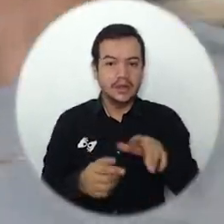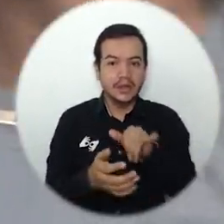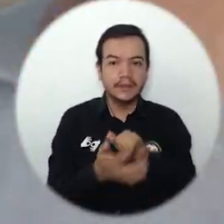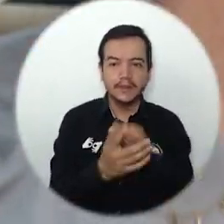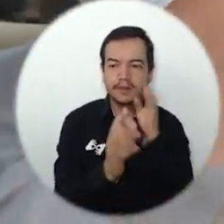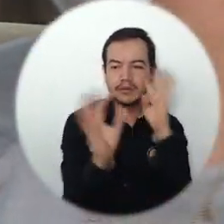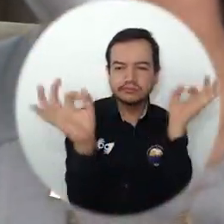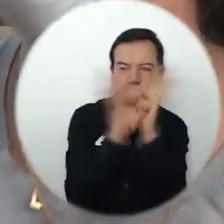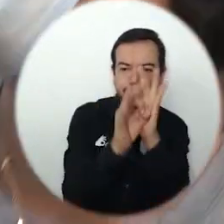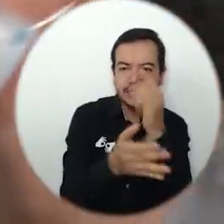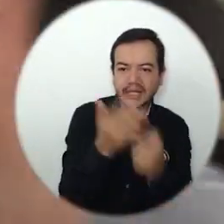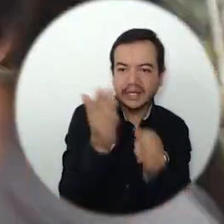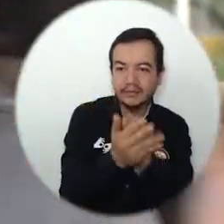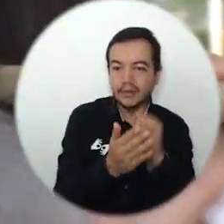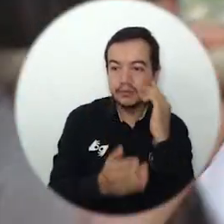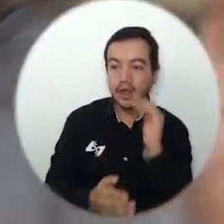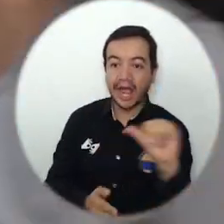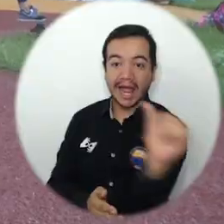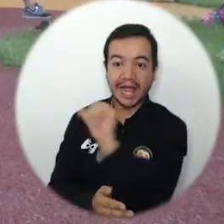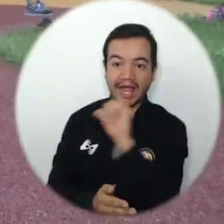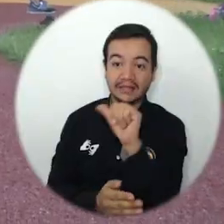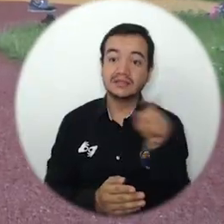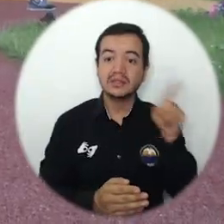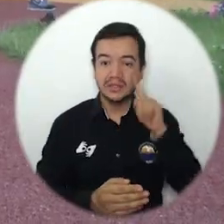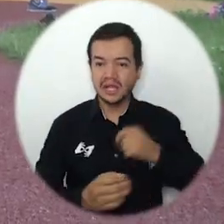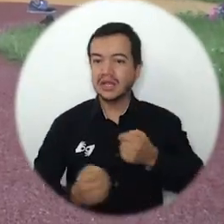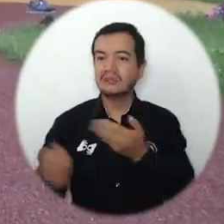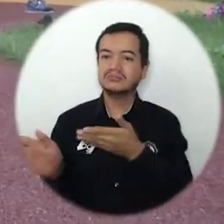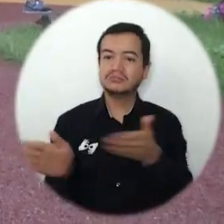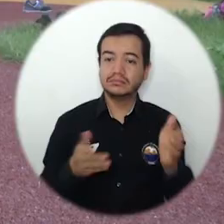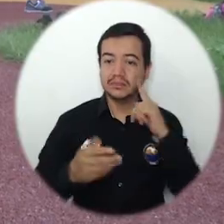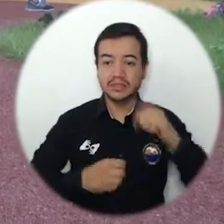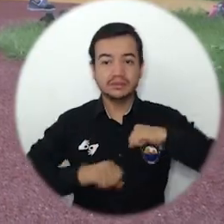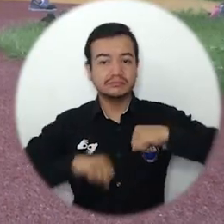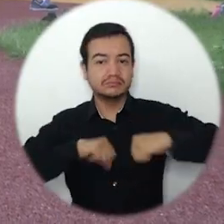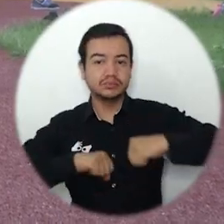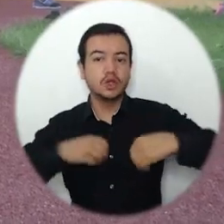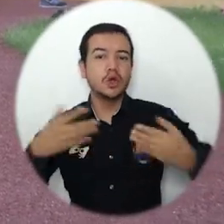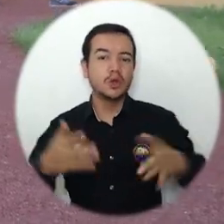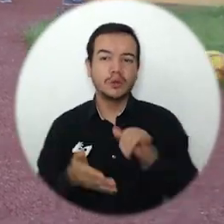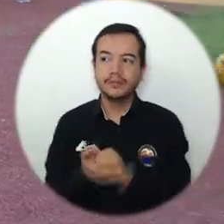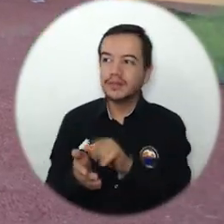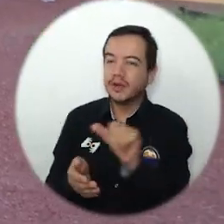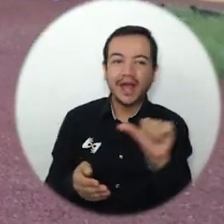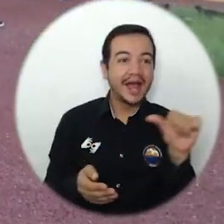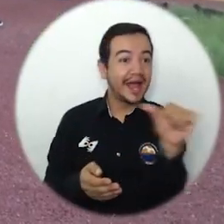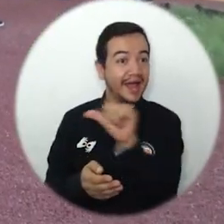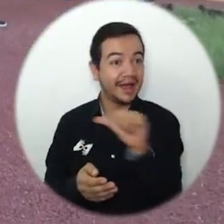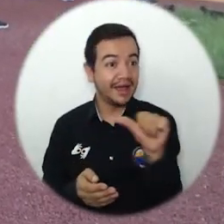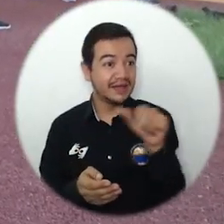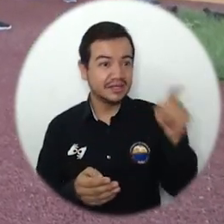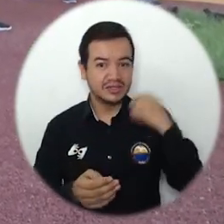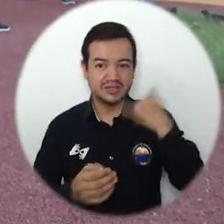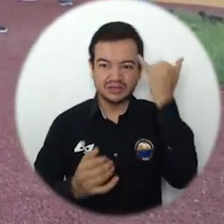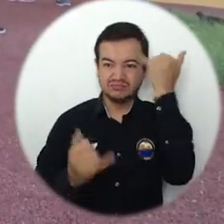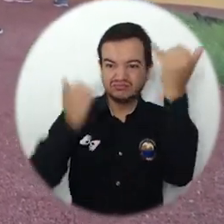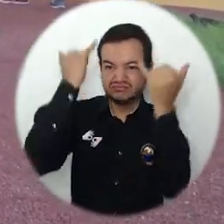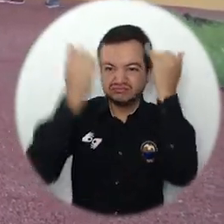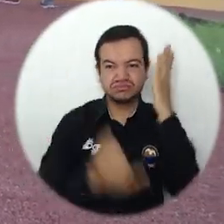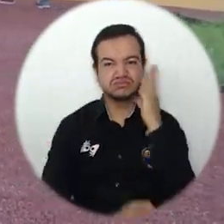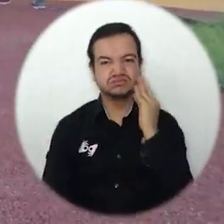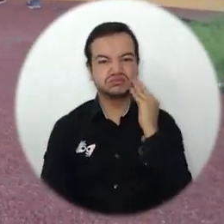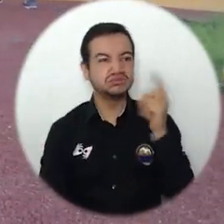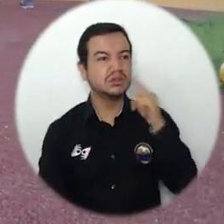una de las propuestas que tiene en su plan de acción y con la cual estamos trabajando a través de la contratación de mujeres expertas en distintos